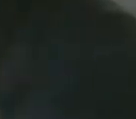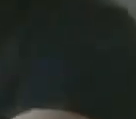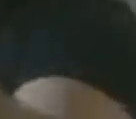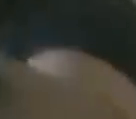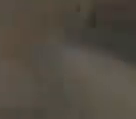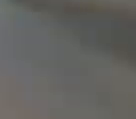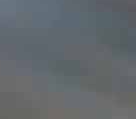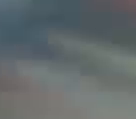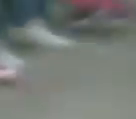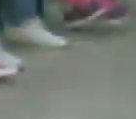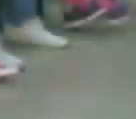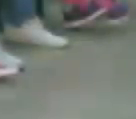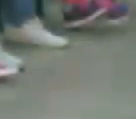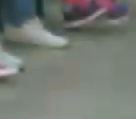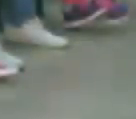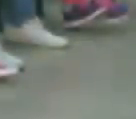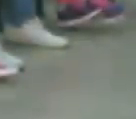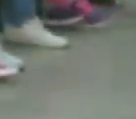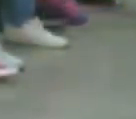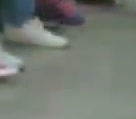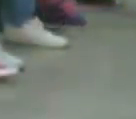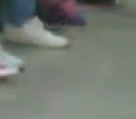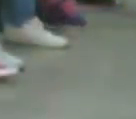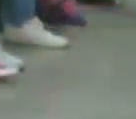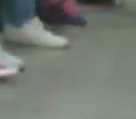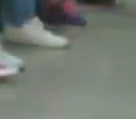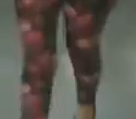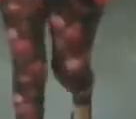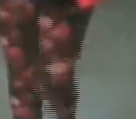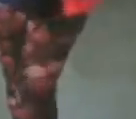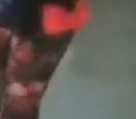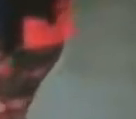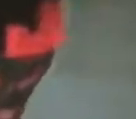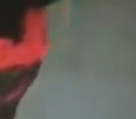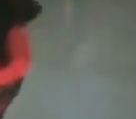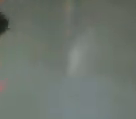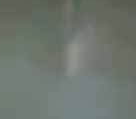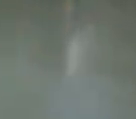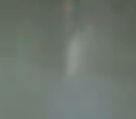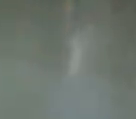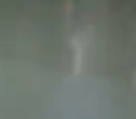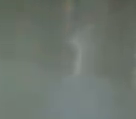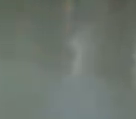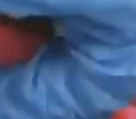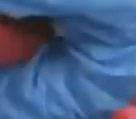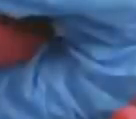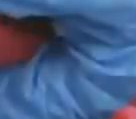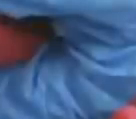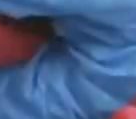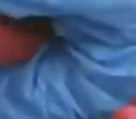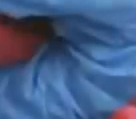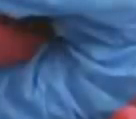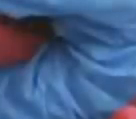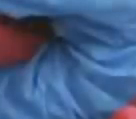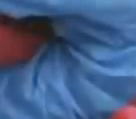la vacuna. Acudir de manera consciente y responsable a la jornada de vacunación